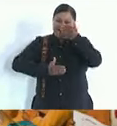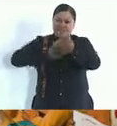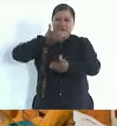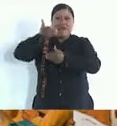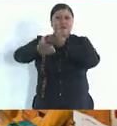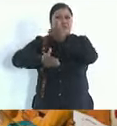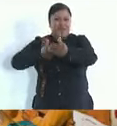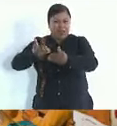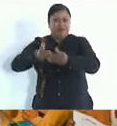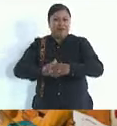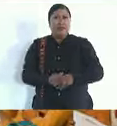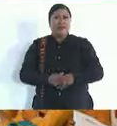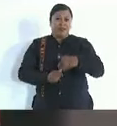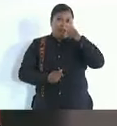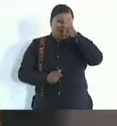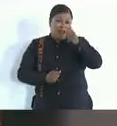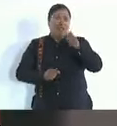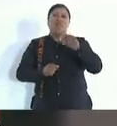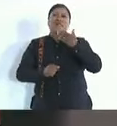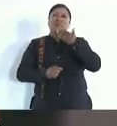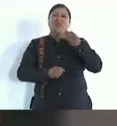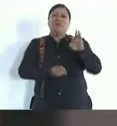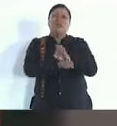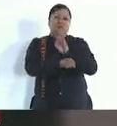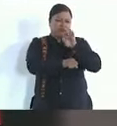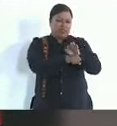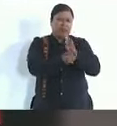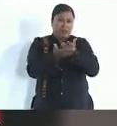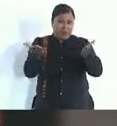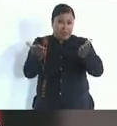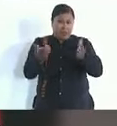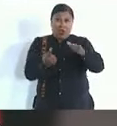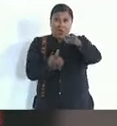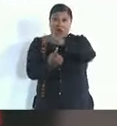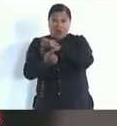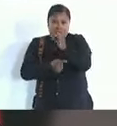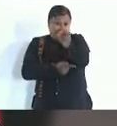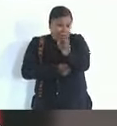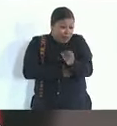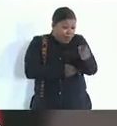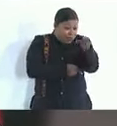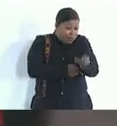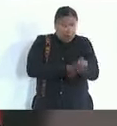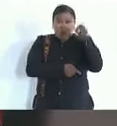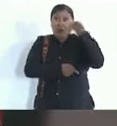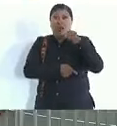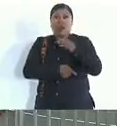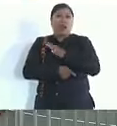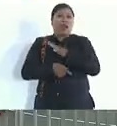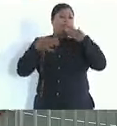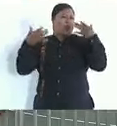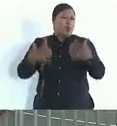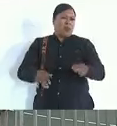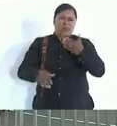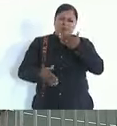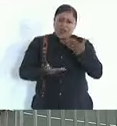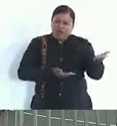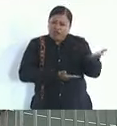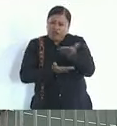tangible y verdadera de bienestar para todos. Las comunidades de Oaxaca nos han legado una cultura profunda de convivencia